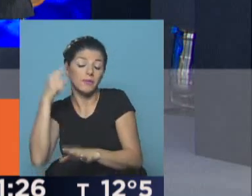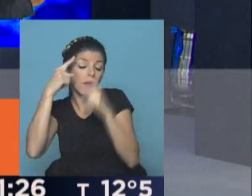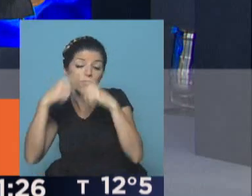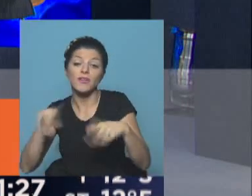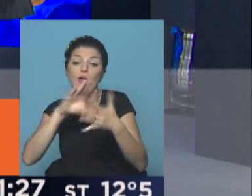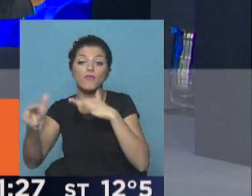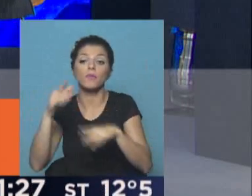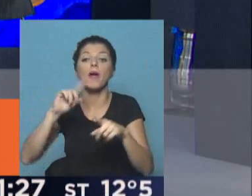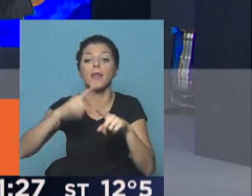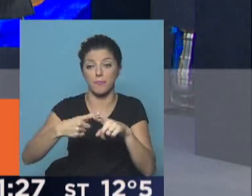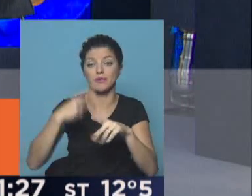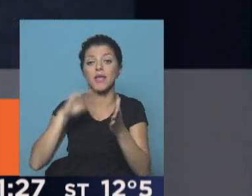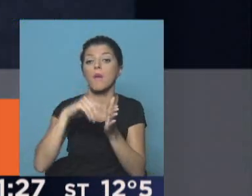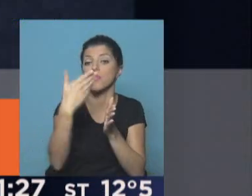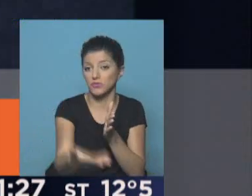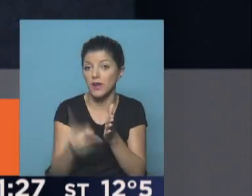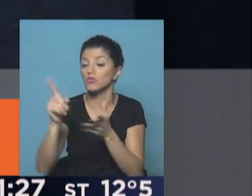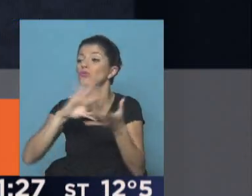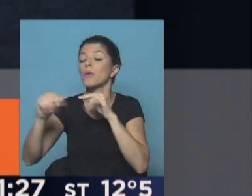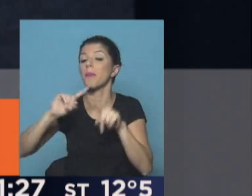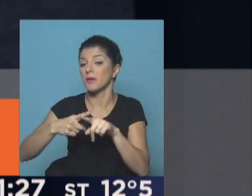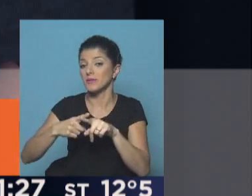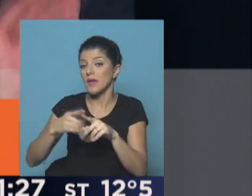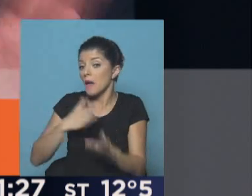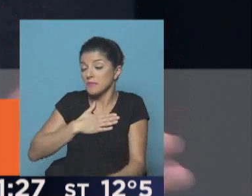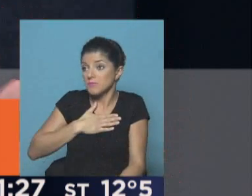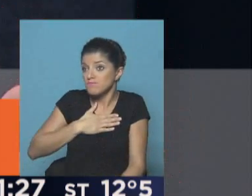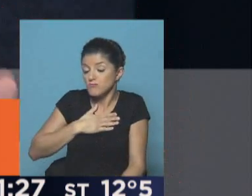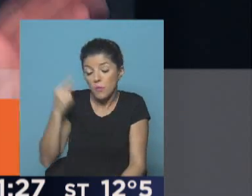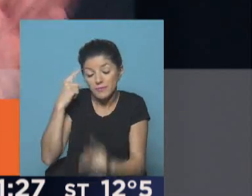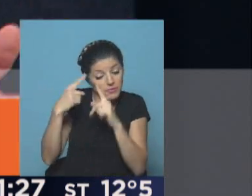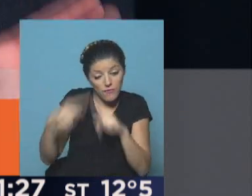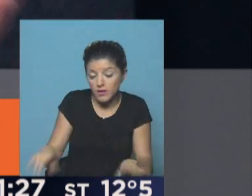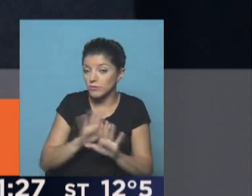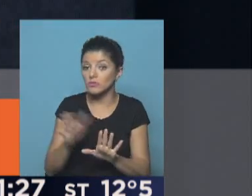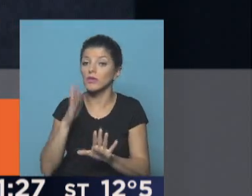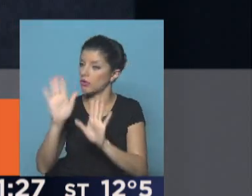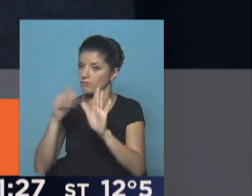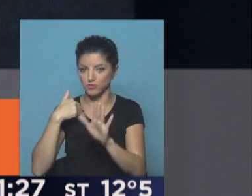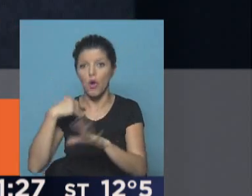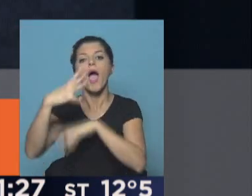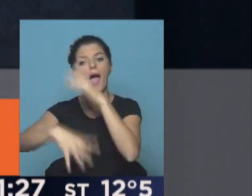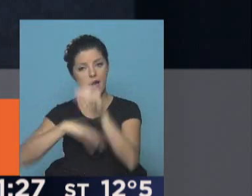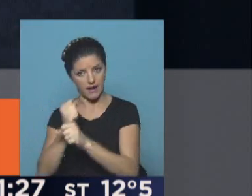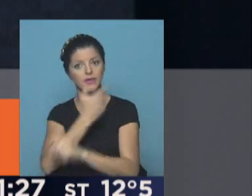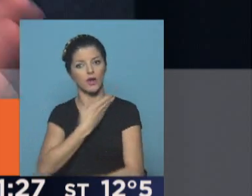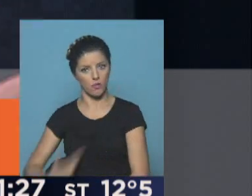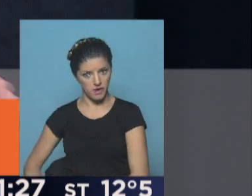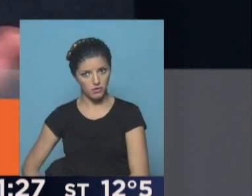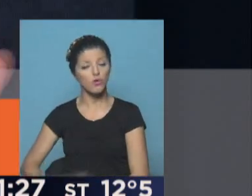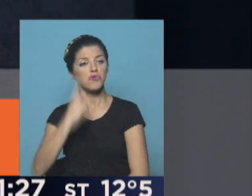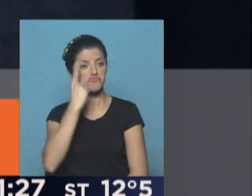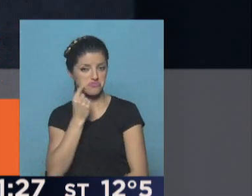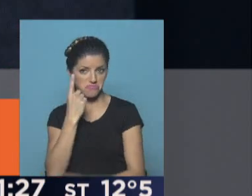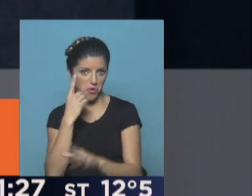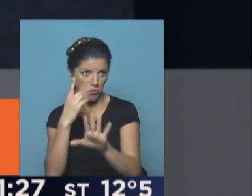ejerce la política entonces me parecía honesto de mi parte decir yo no acompañó acompañó hasta el final de el último día la gestión